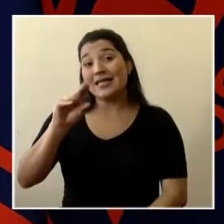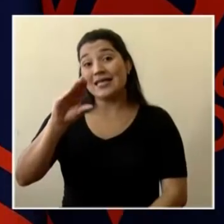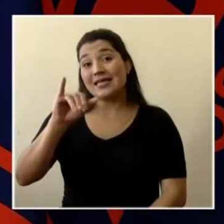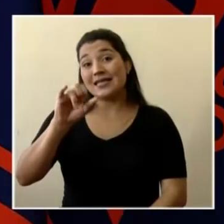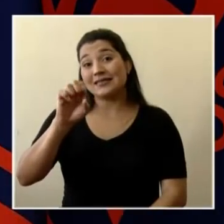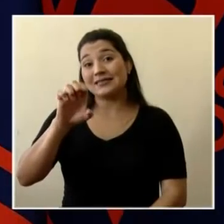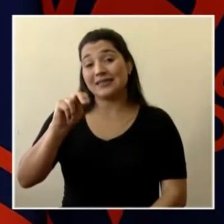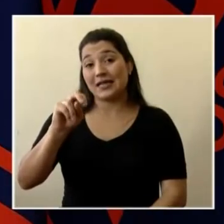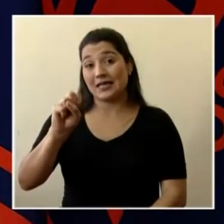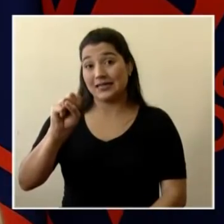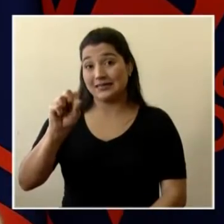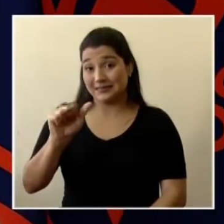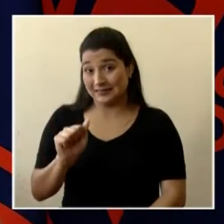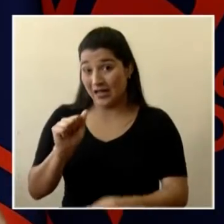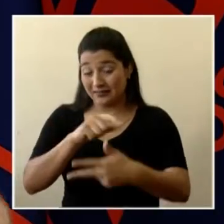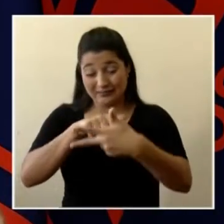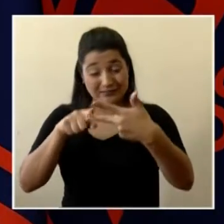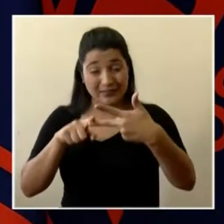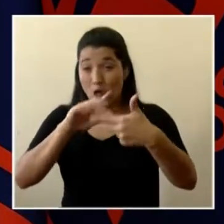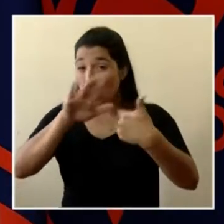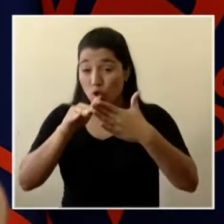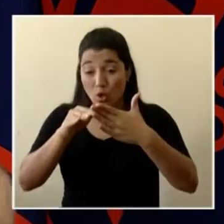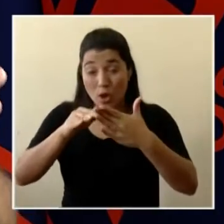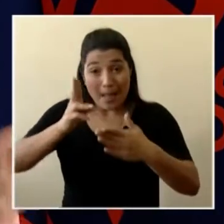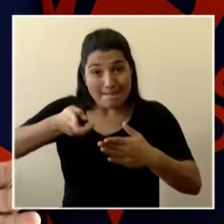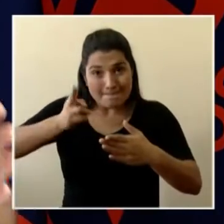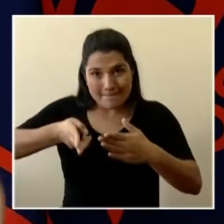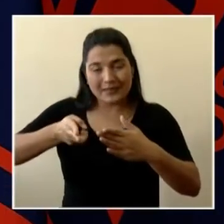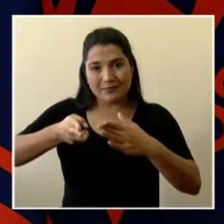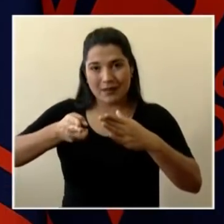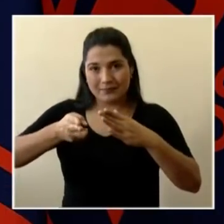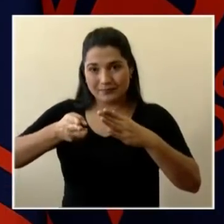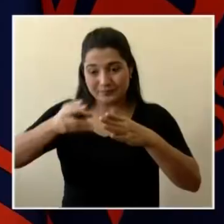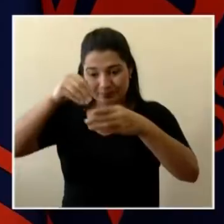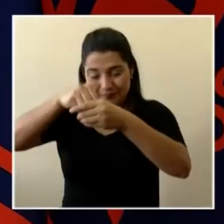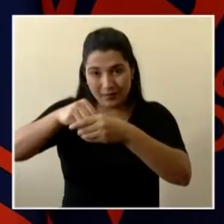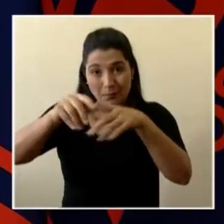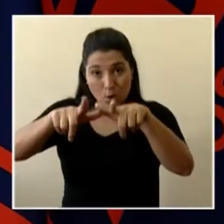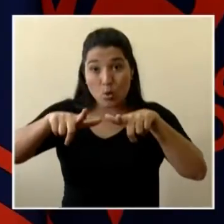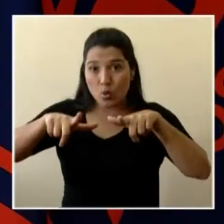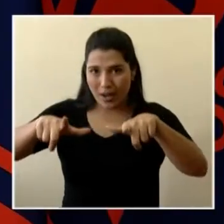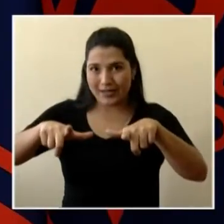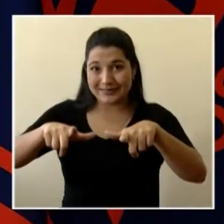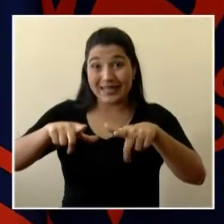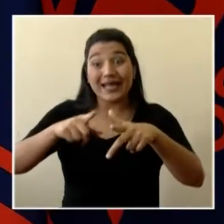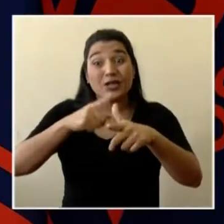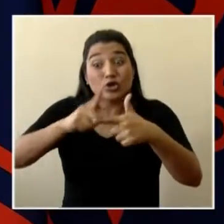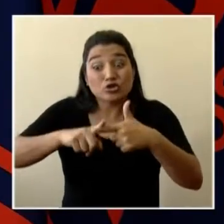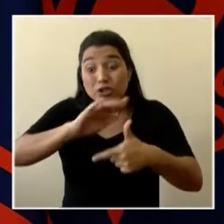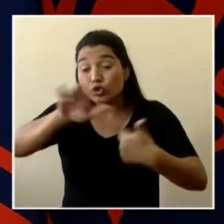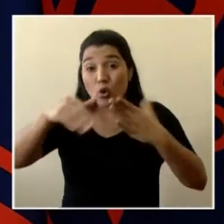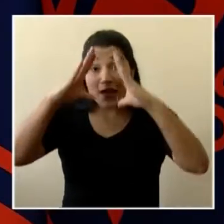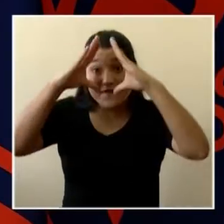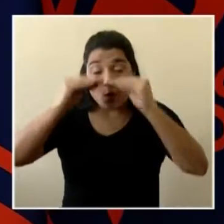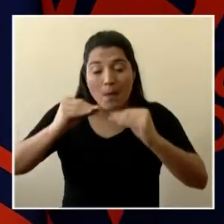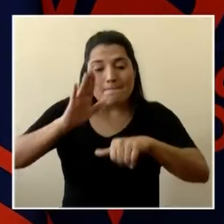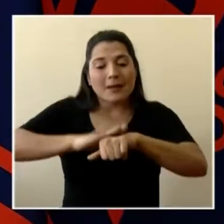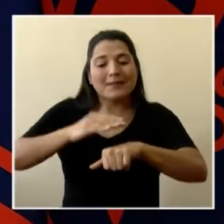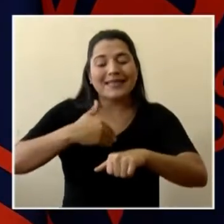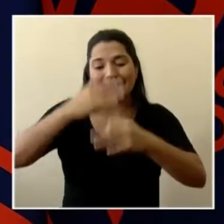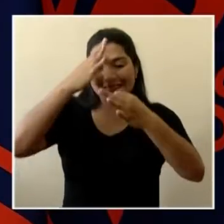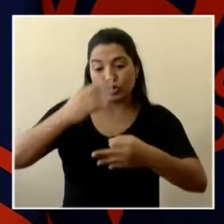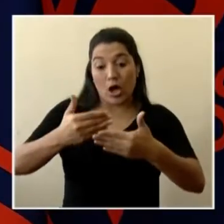una misma base de datos que nos permite dar trazabilidad antes, durante y después. Y además la ventaja es